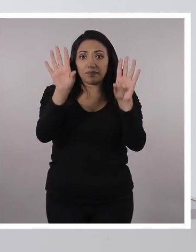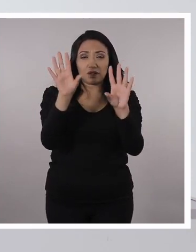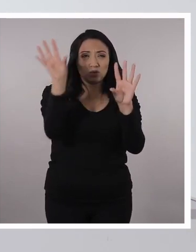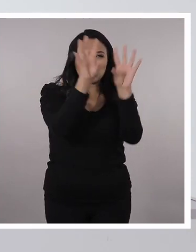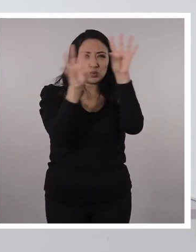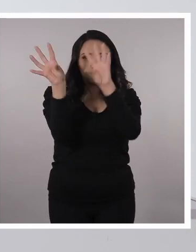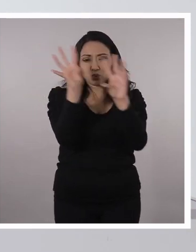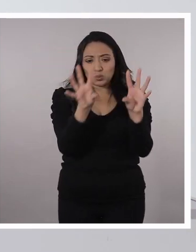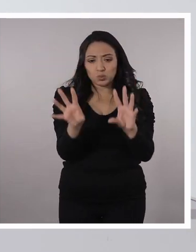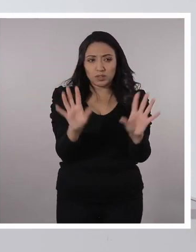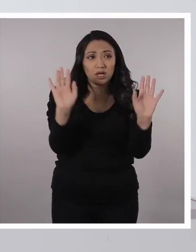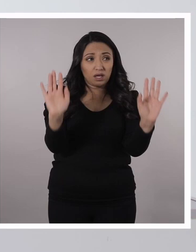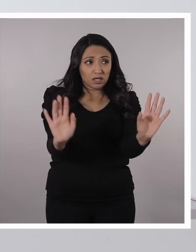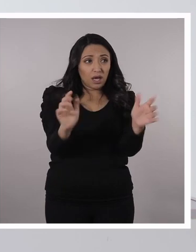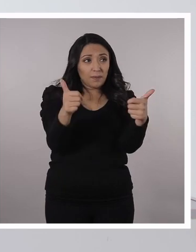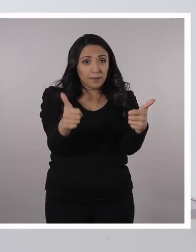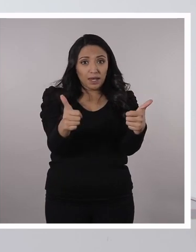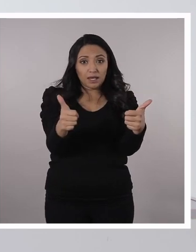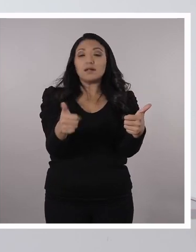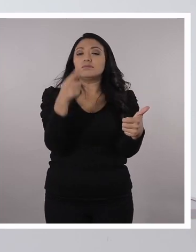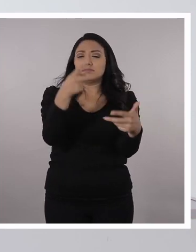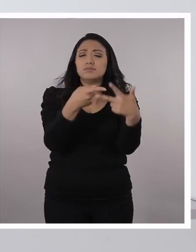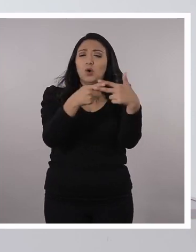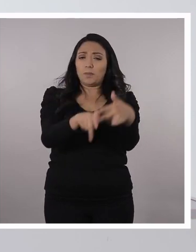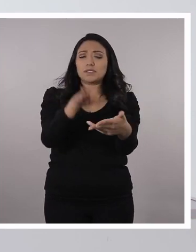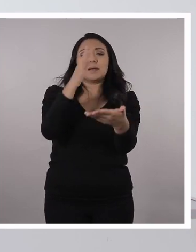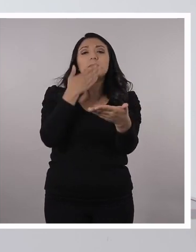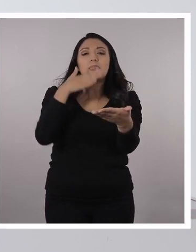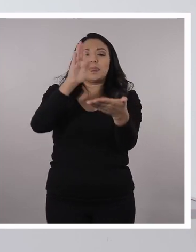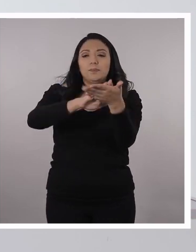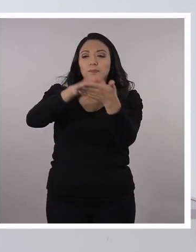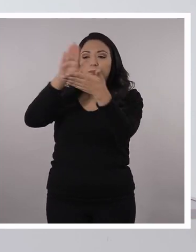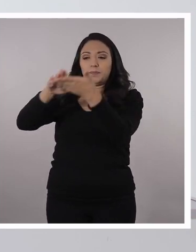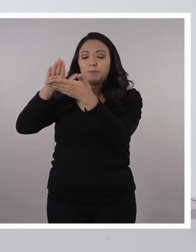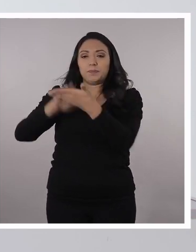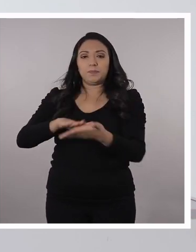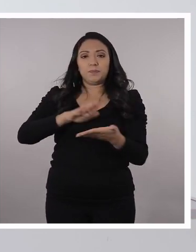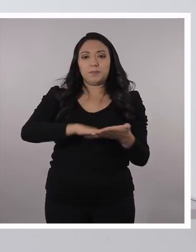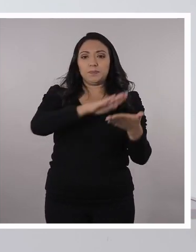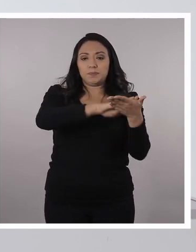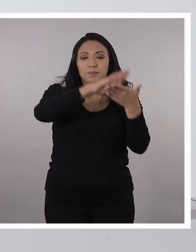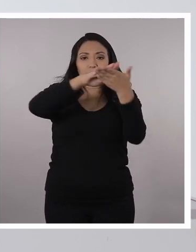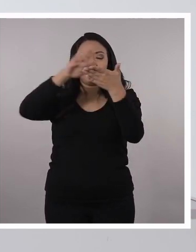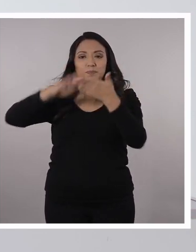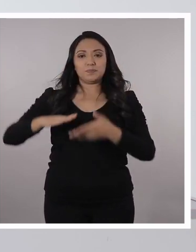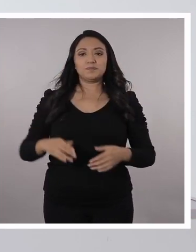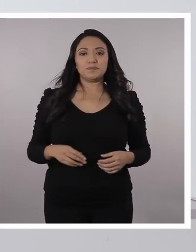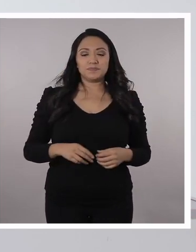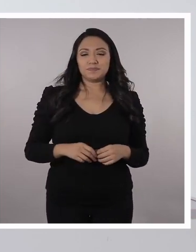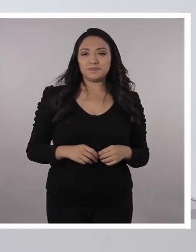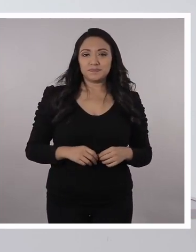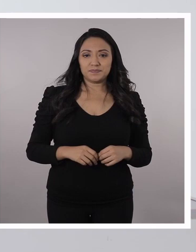Cuando organizamos todo y nos queda muy bonito, comenzamos a pegar las fotografías.